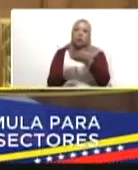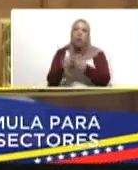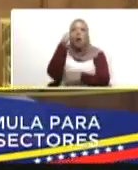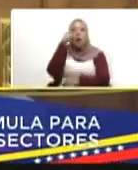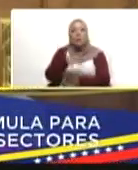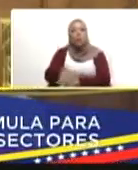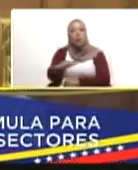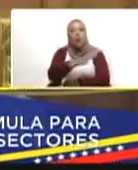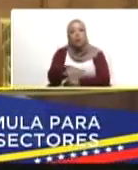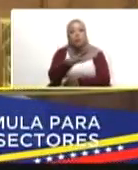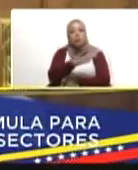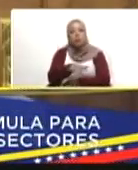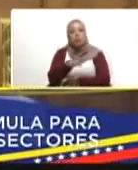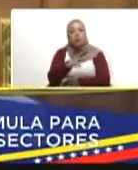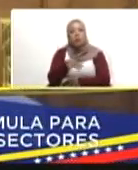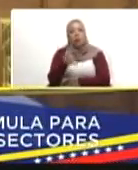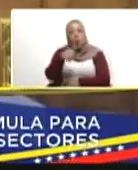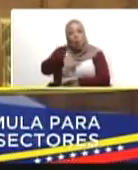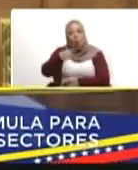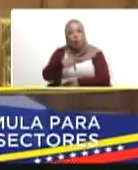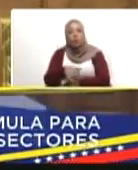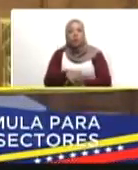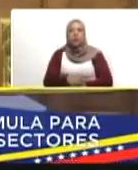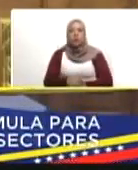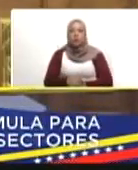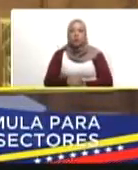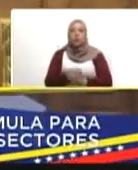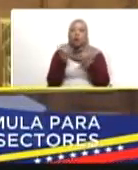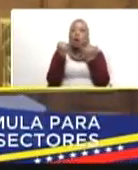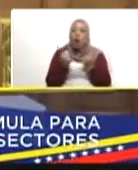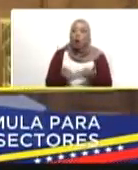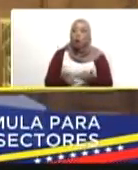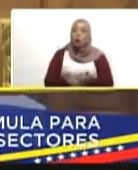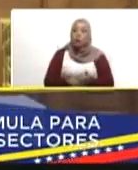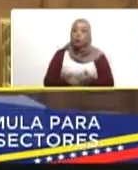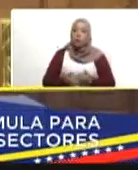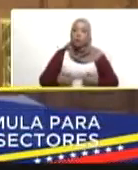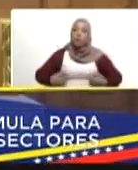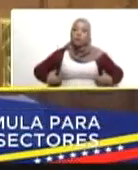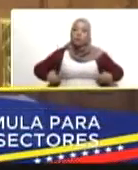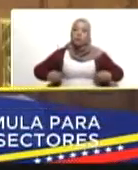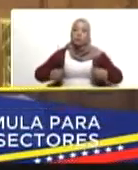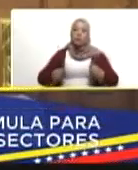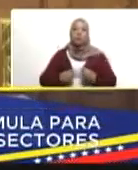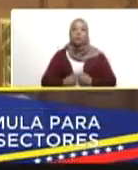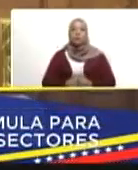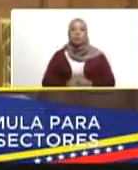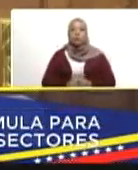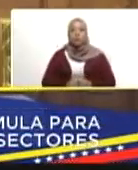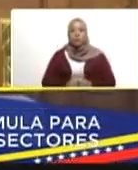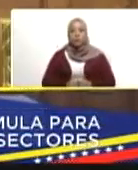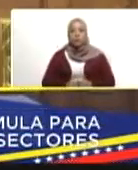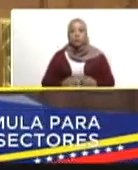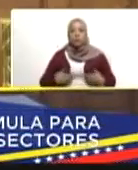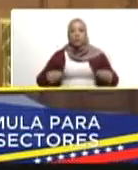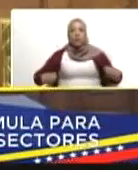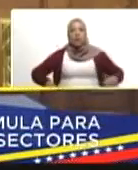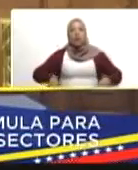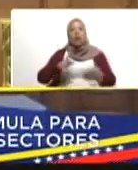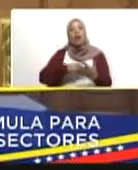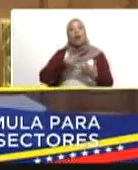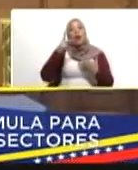pueblo por eso me atrevo hoy precisamente lanzar plan de las